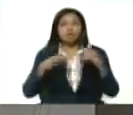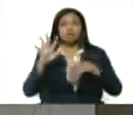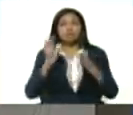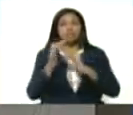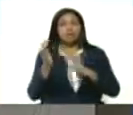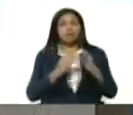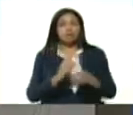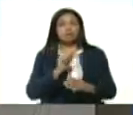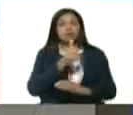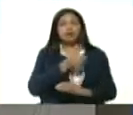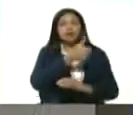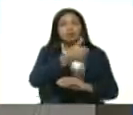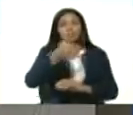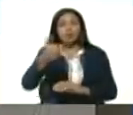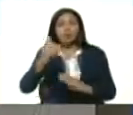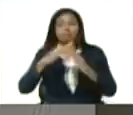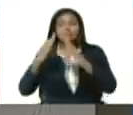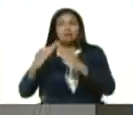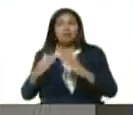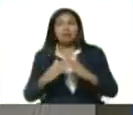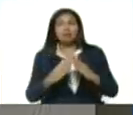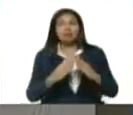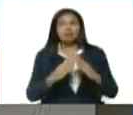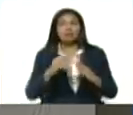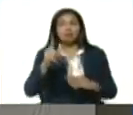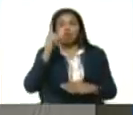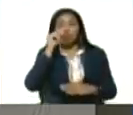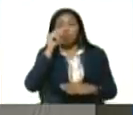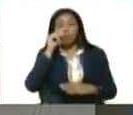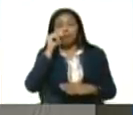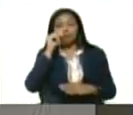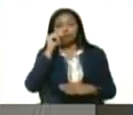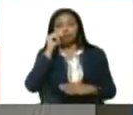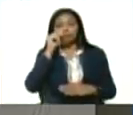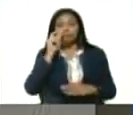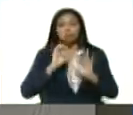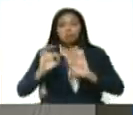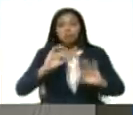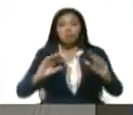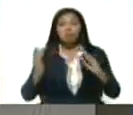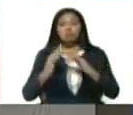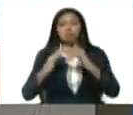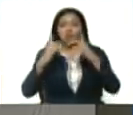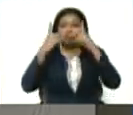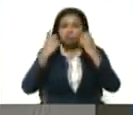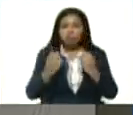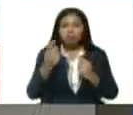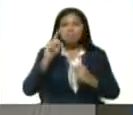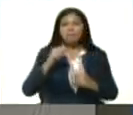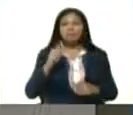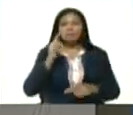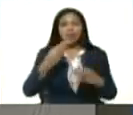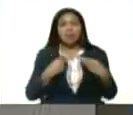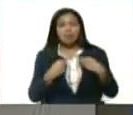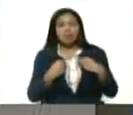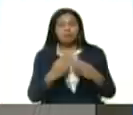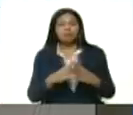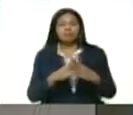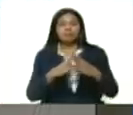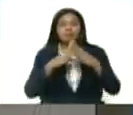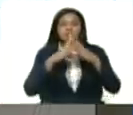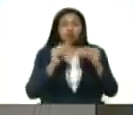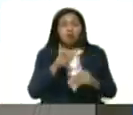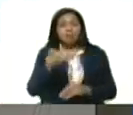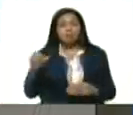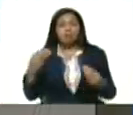casa por casa, pues ese señor epidemiólogo estaría poniendo en riesgo la vida también de todos los habitantes